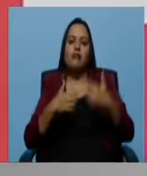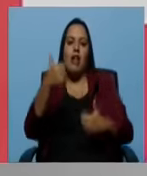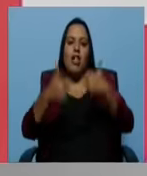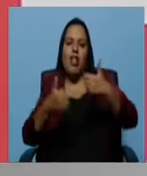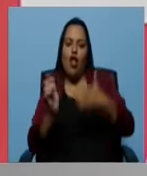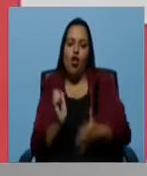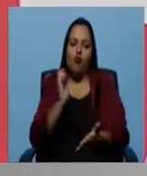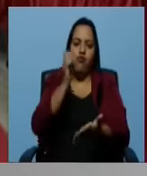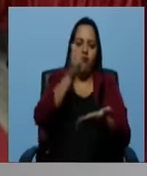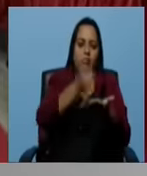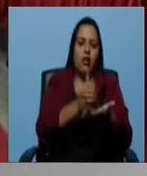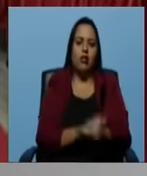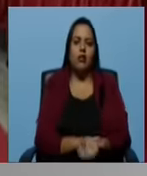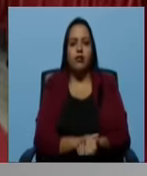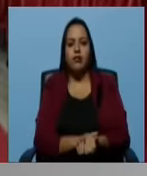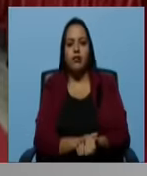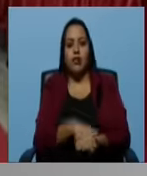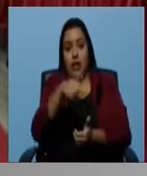tiene ahora.